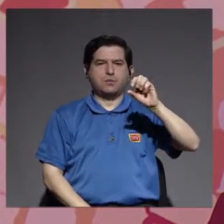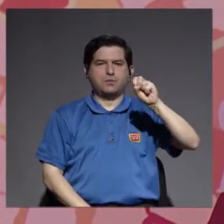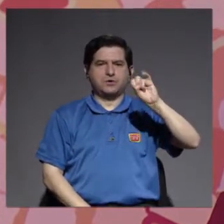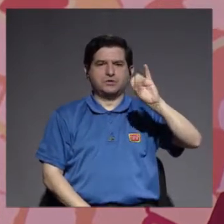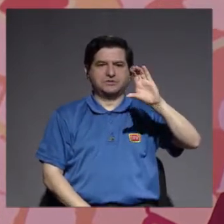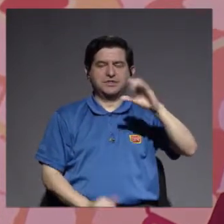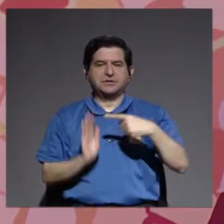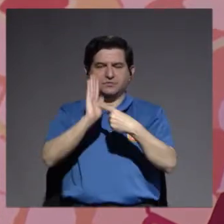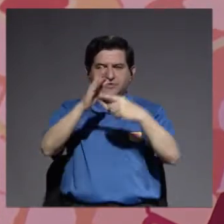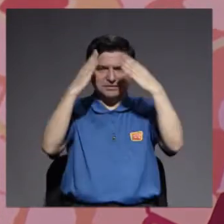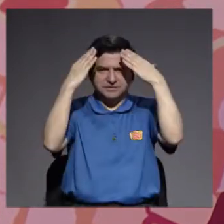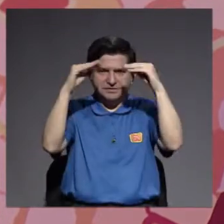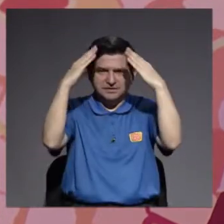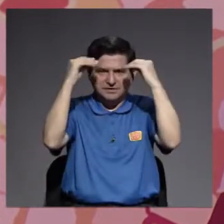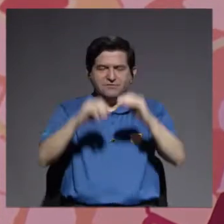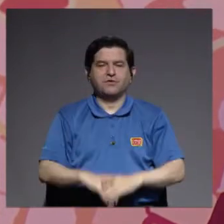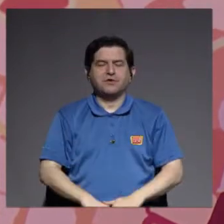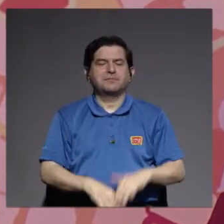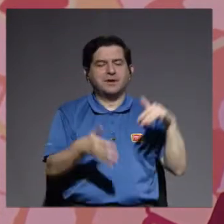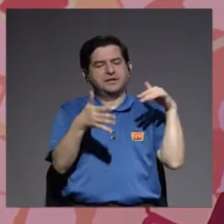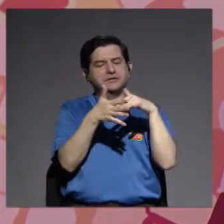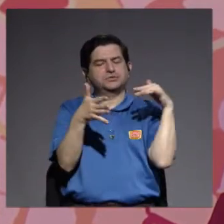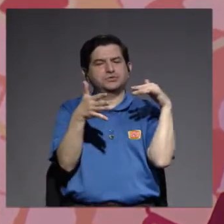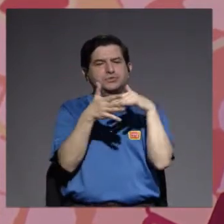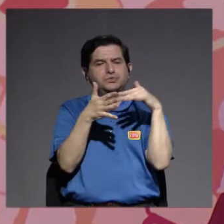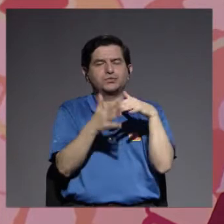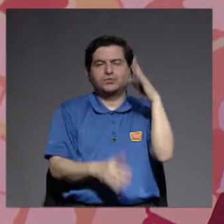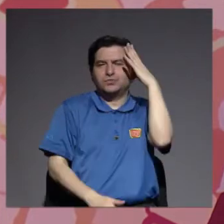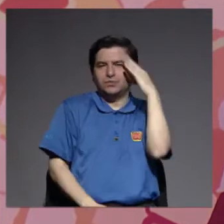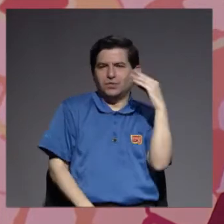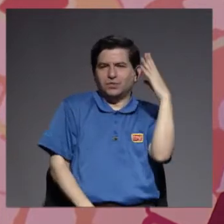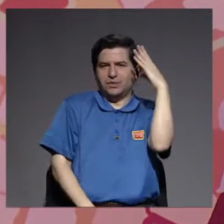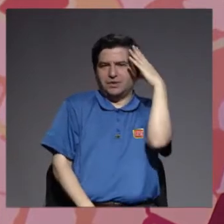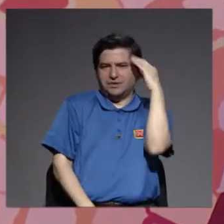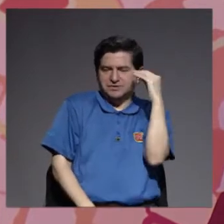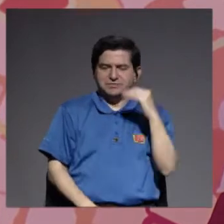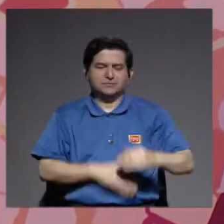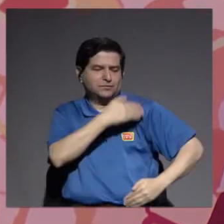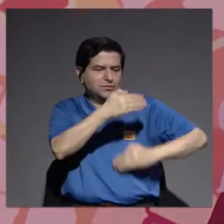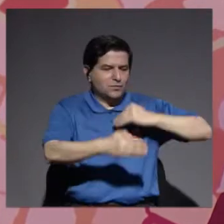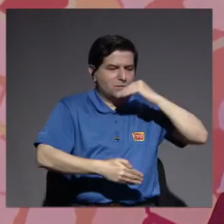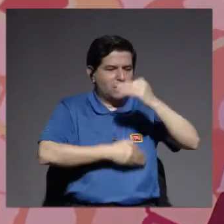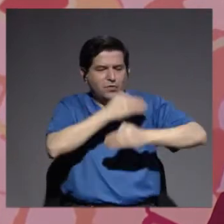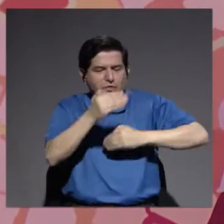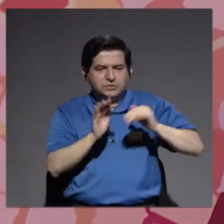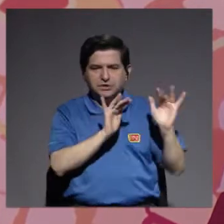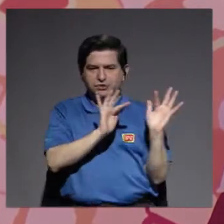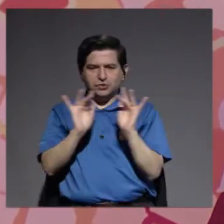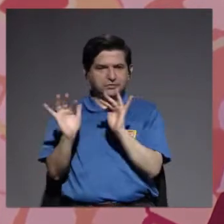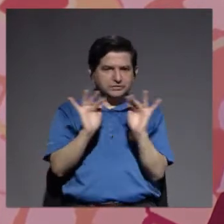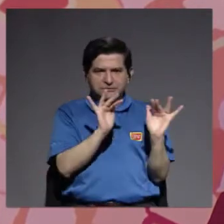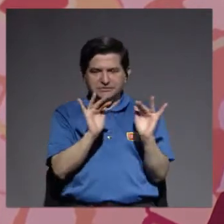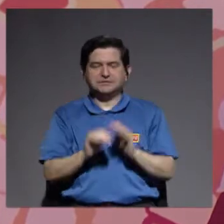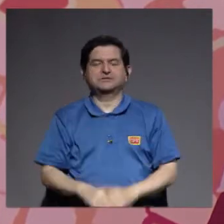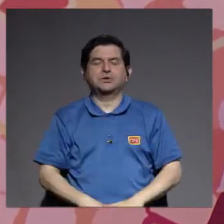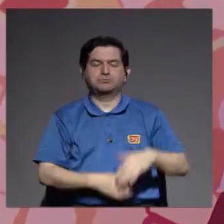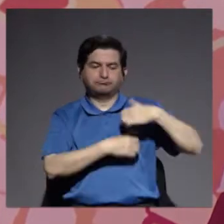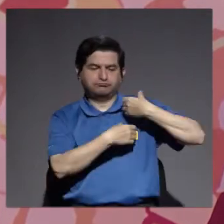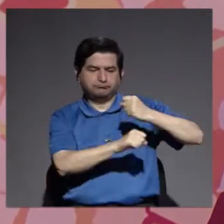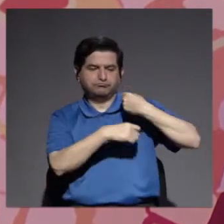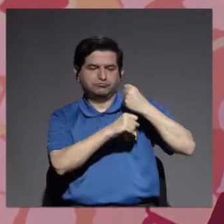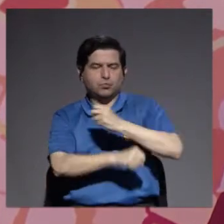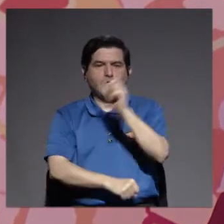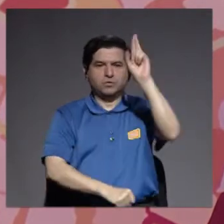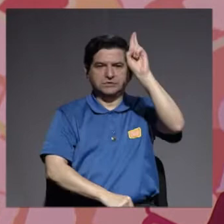el informe sobre el estudio Experiencias en los procesos de digitalización de las